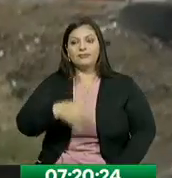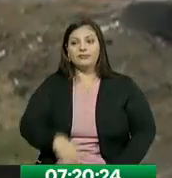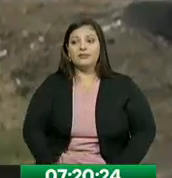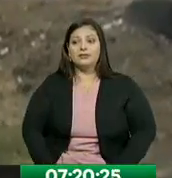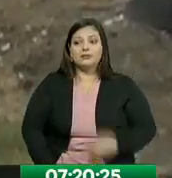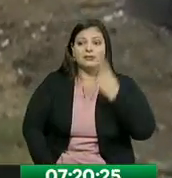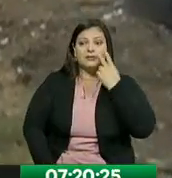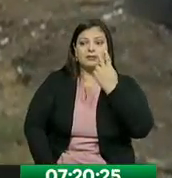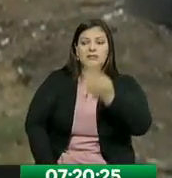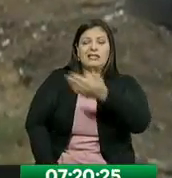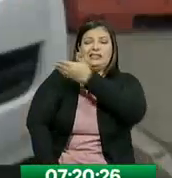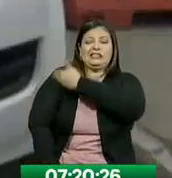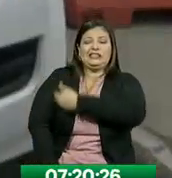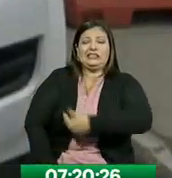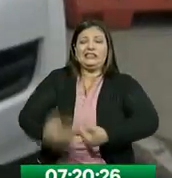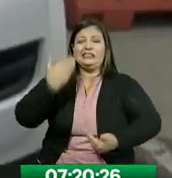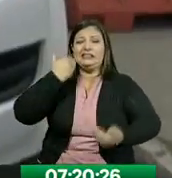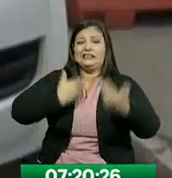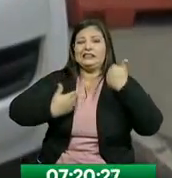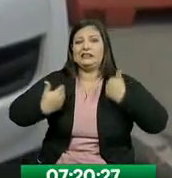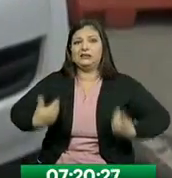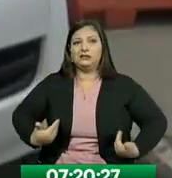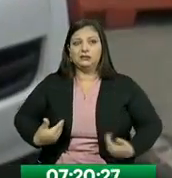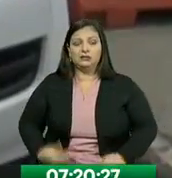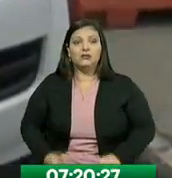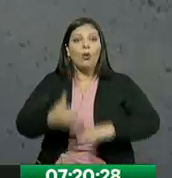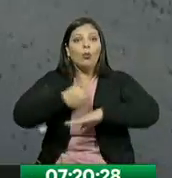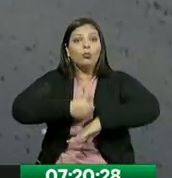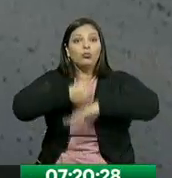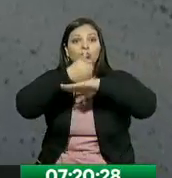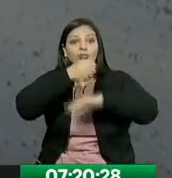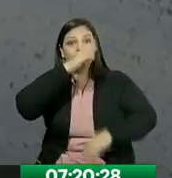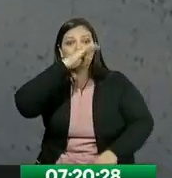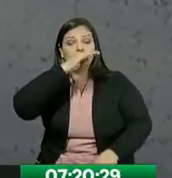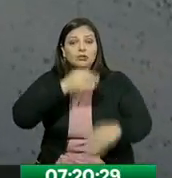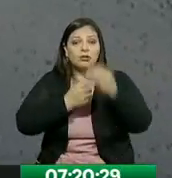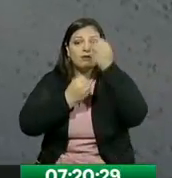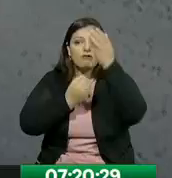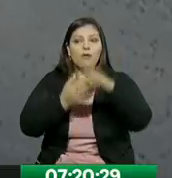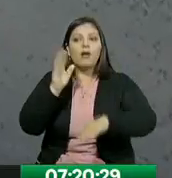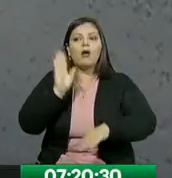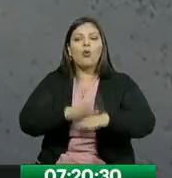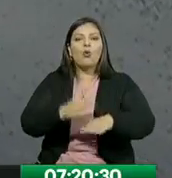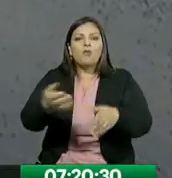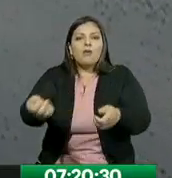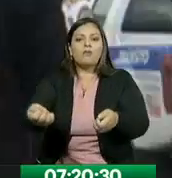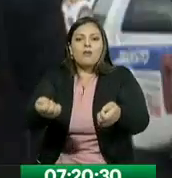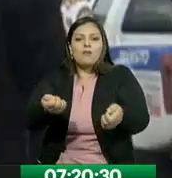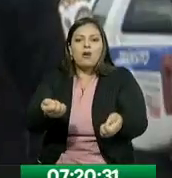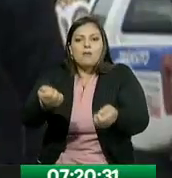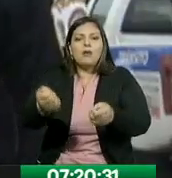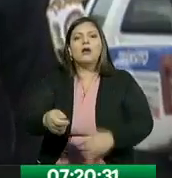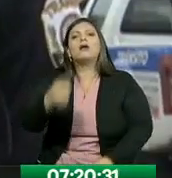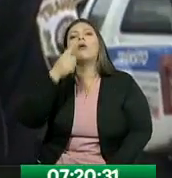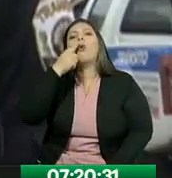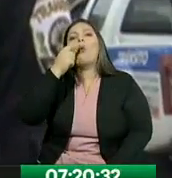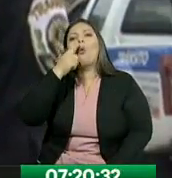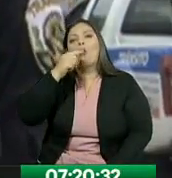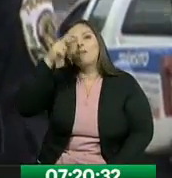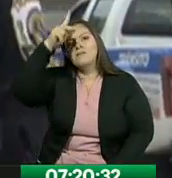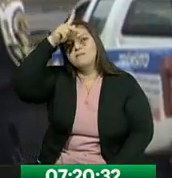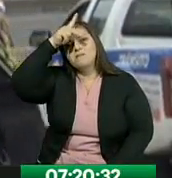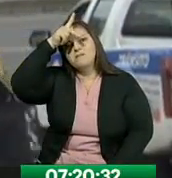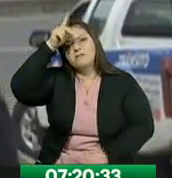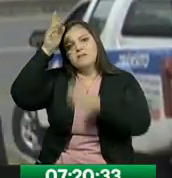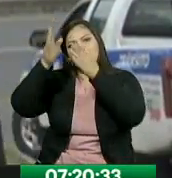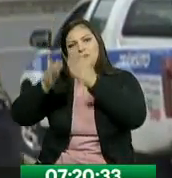a reportes de las autoridades de tránsito, el conductor del tráiler es de nacionalidad peruana. Lo que los